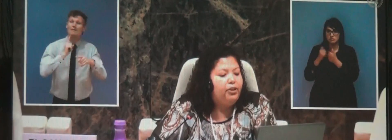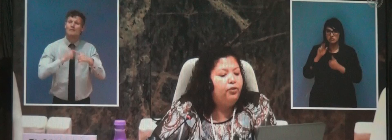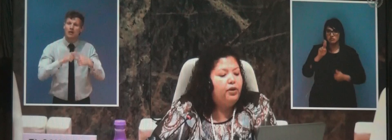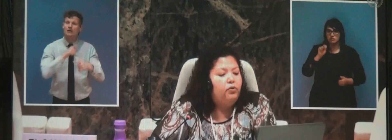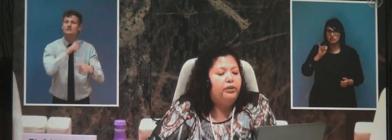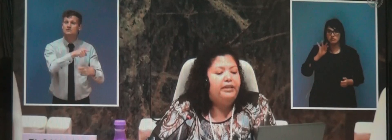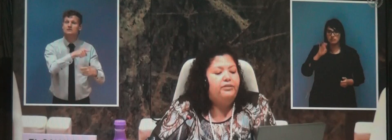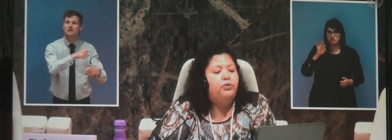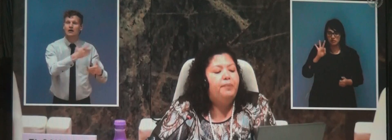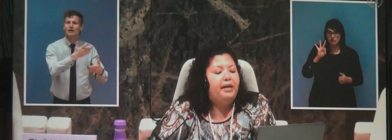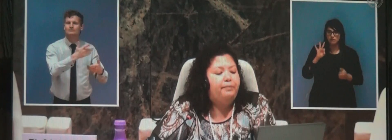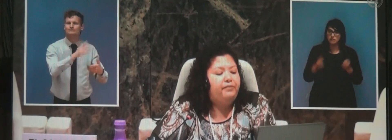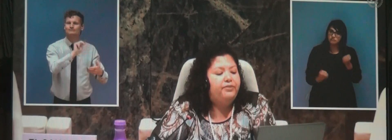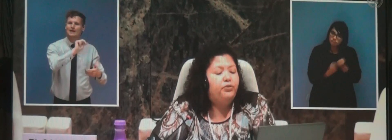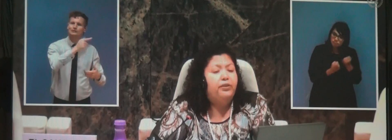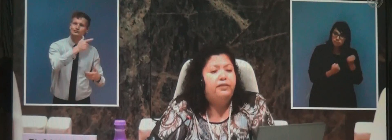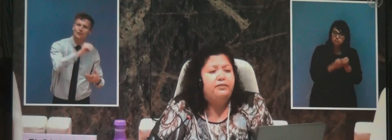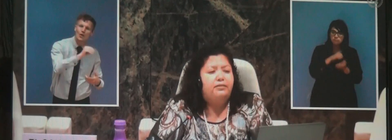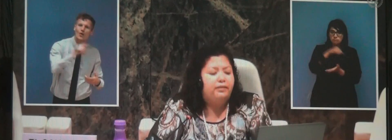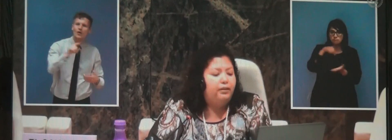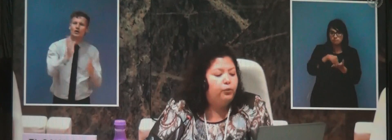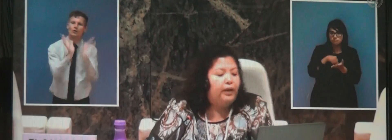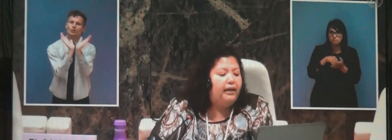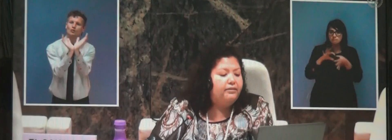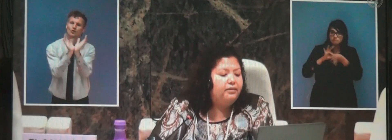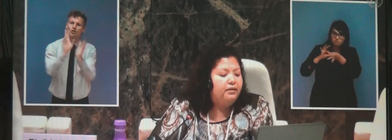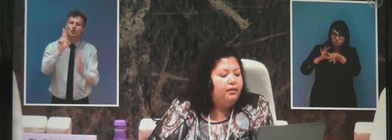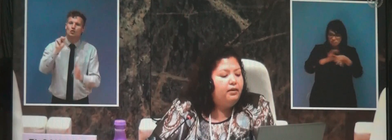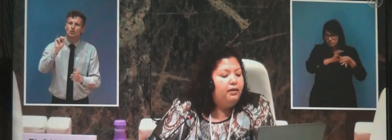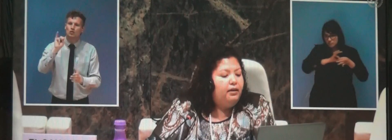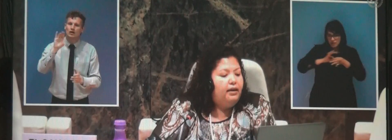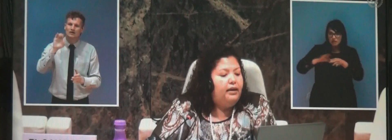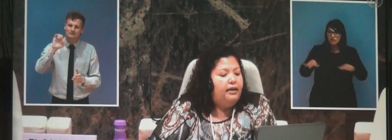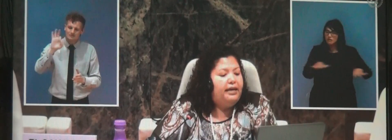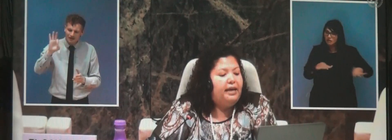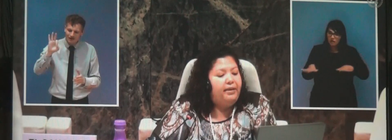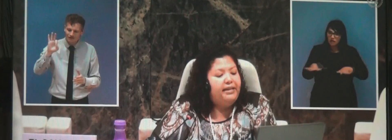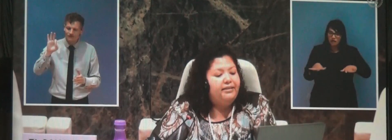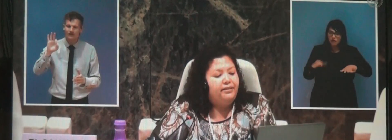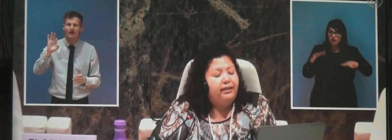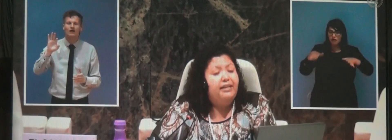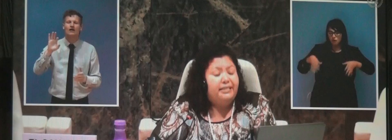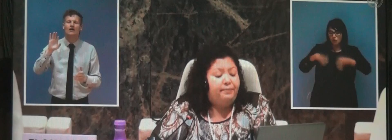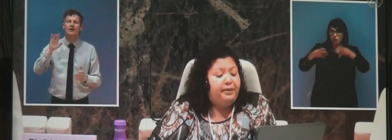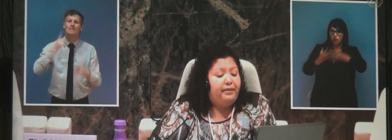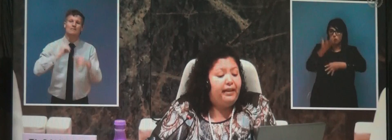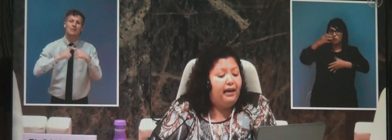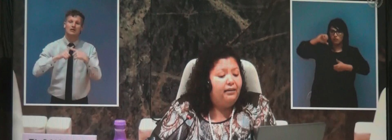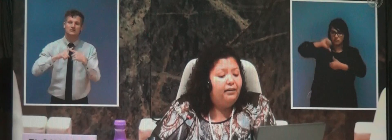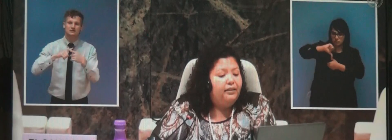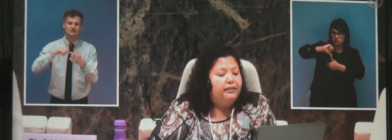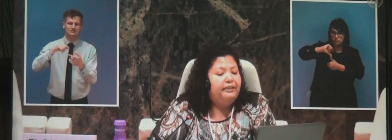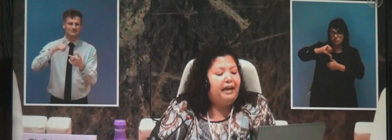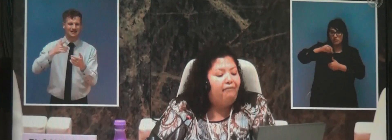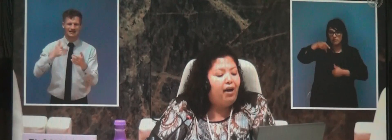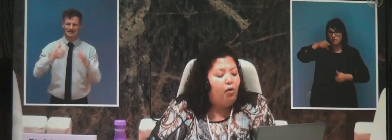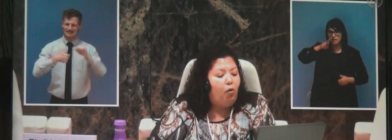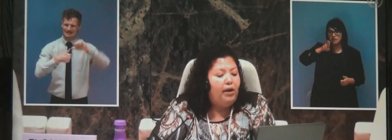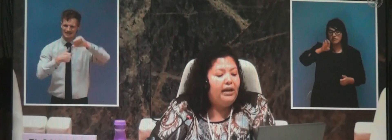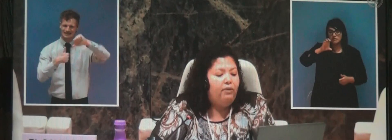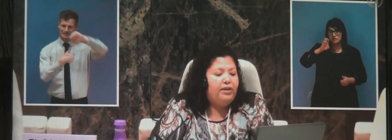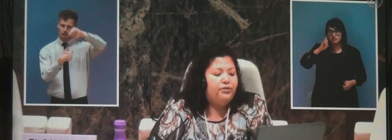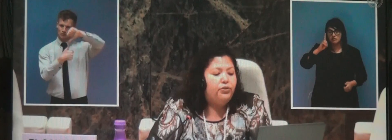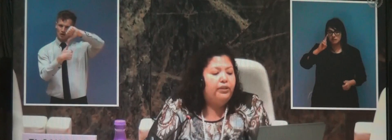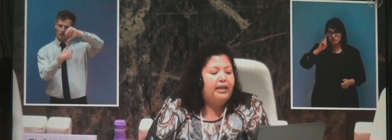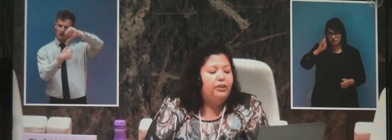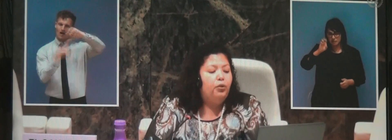el Centro de Coordinación para la Prevención de Desastres Naturales en América Central, el CEPREDENAC, trabajó